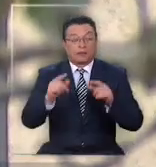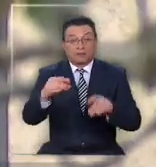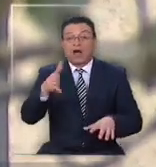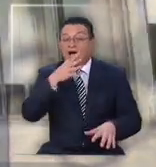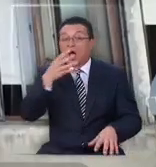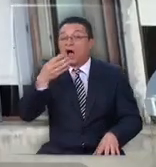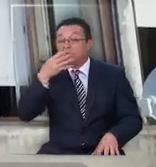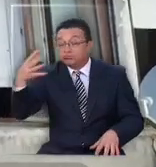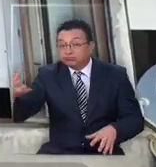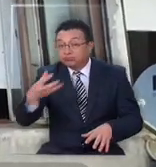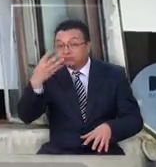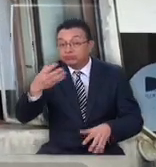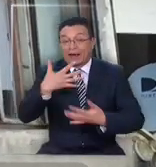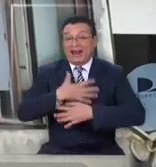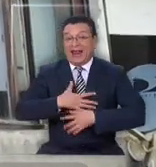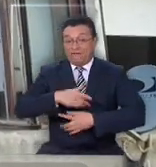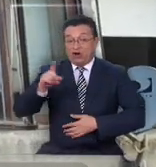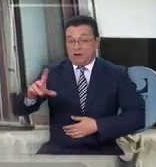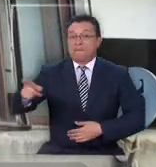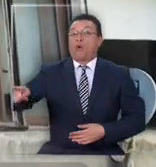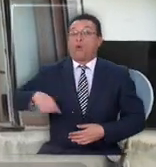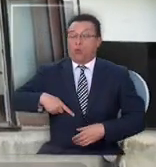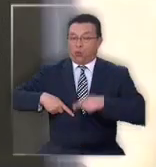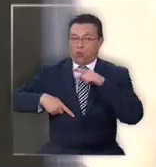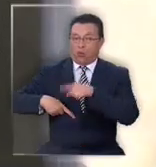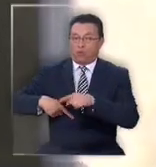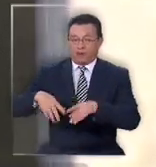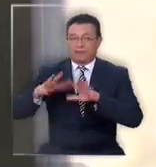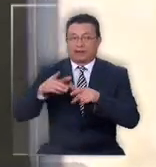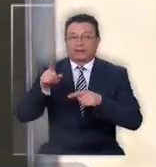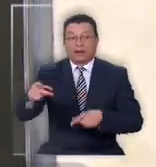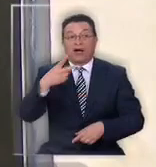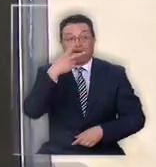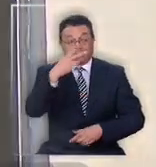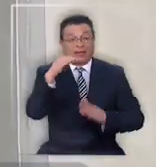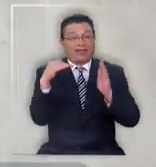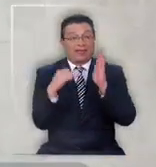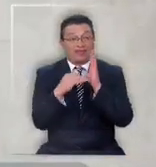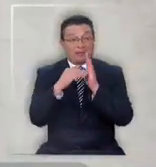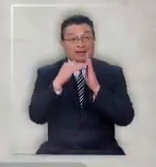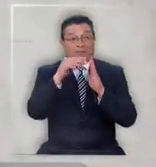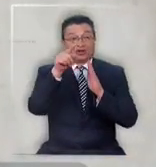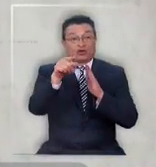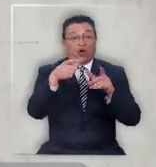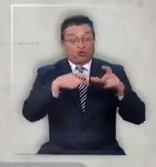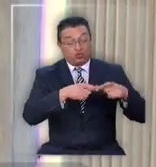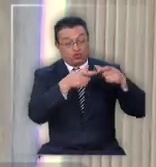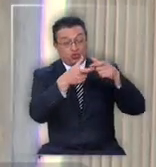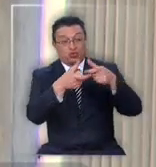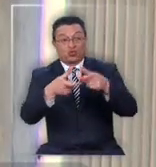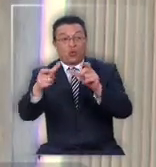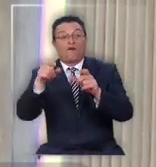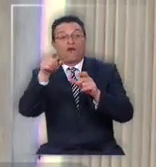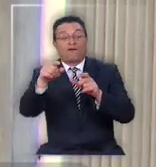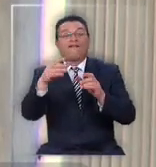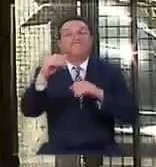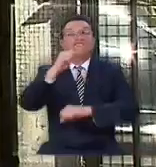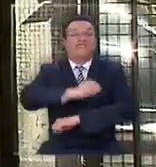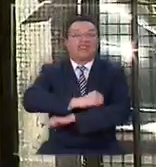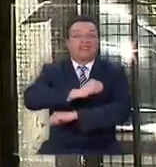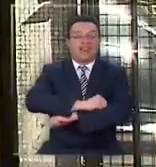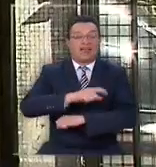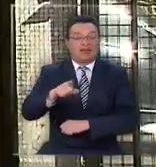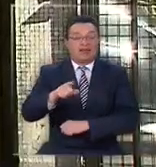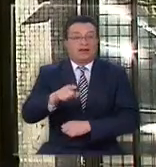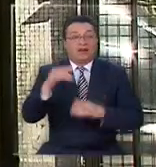monóxido de carbono emanado del califón fue el causante de la tragedia. Acá se puede ver el departamento y el tubo que sobresale desde la ventana.